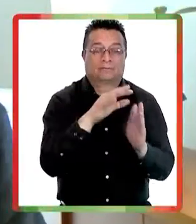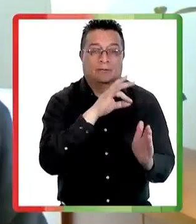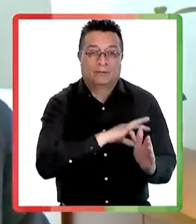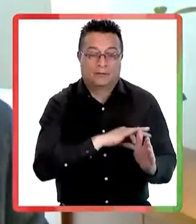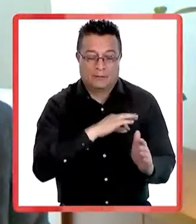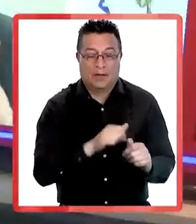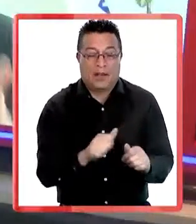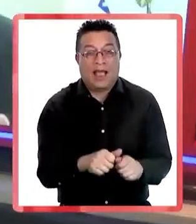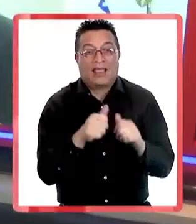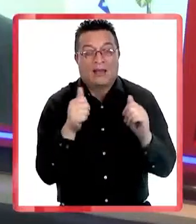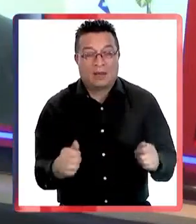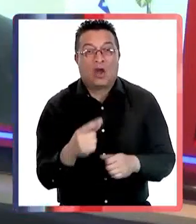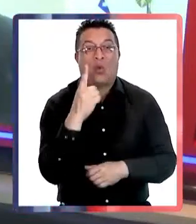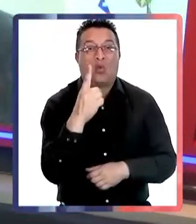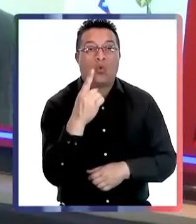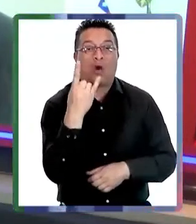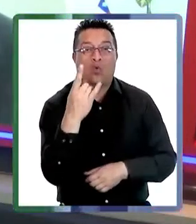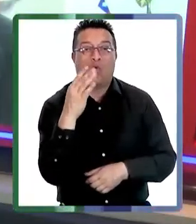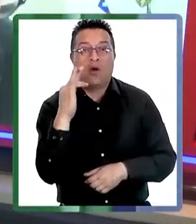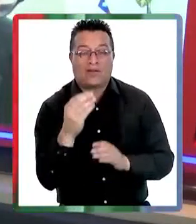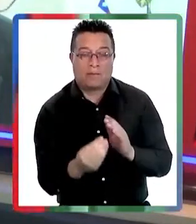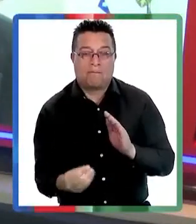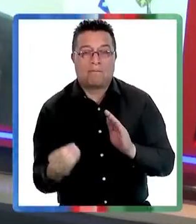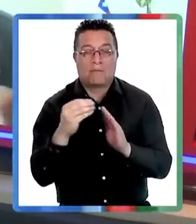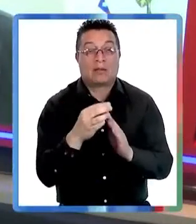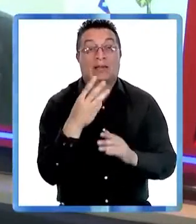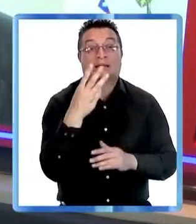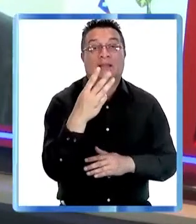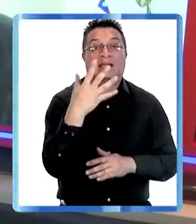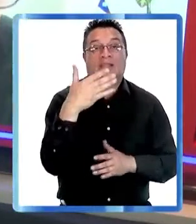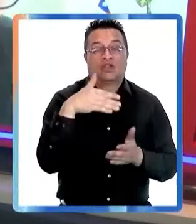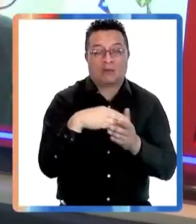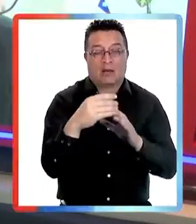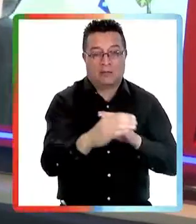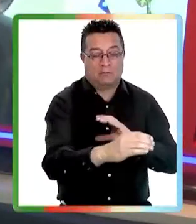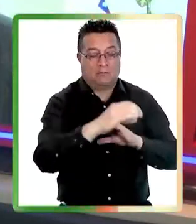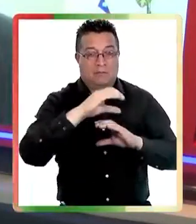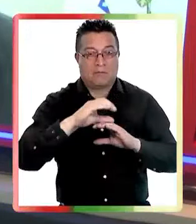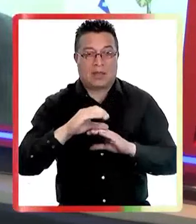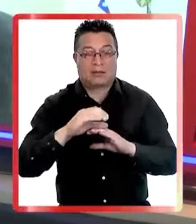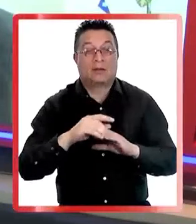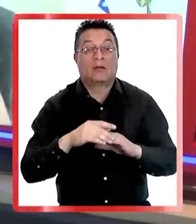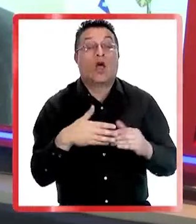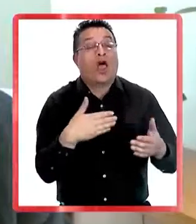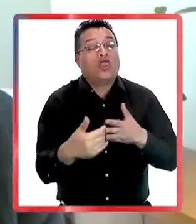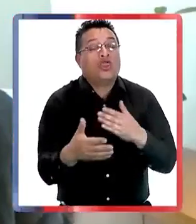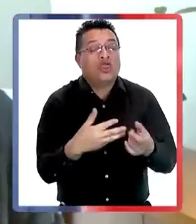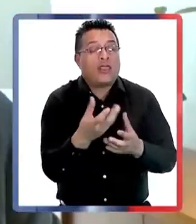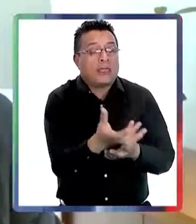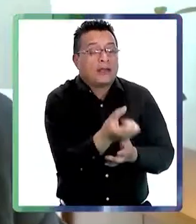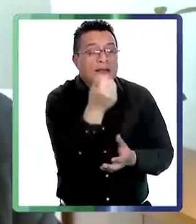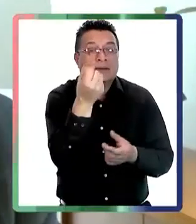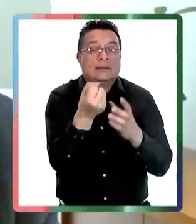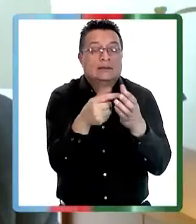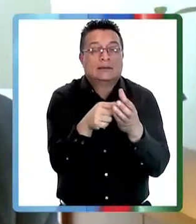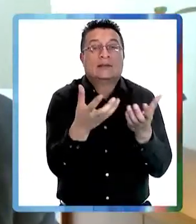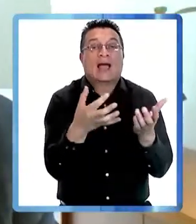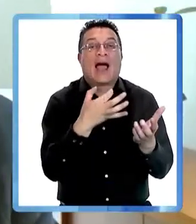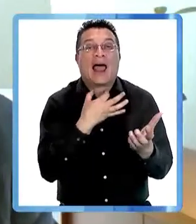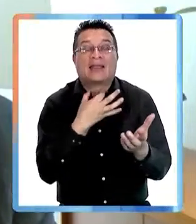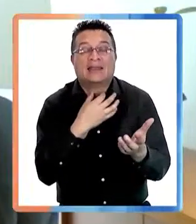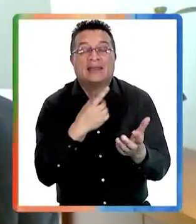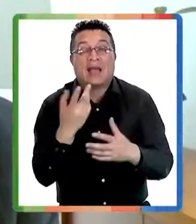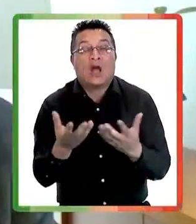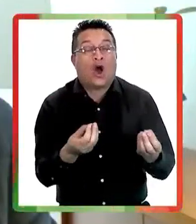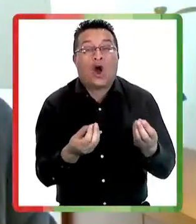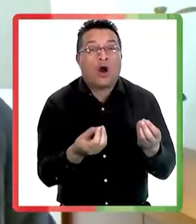la pensión además en una UF, o sea, por 35.000 pesos. ¿De dónde sale esta garantía por